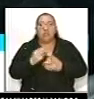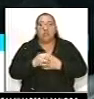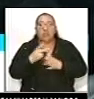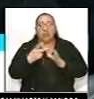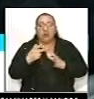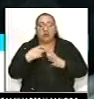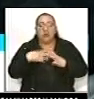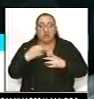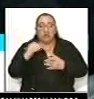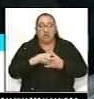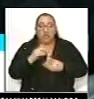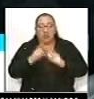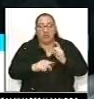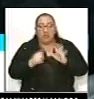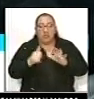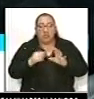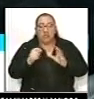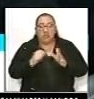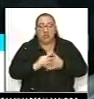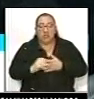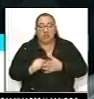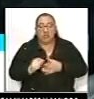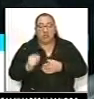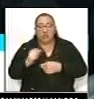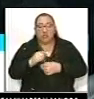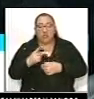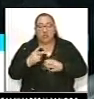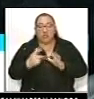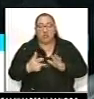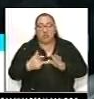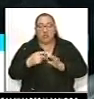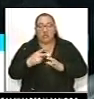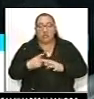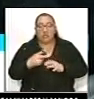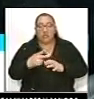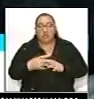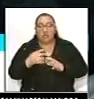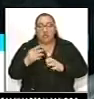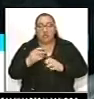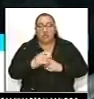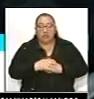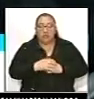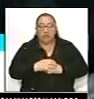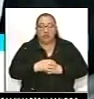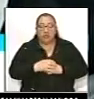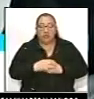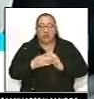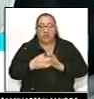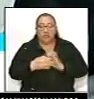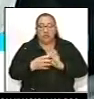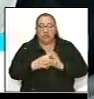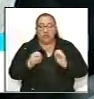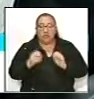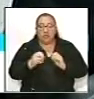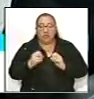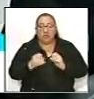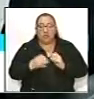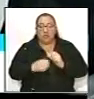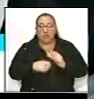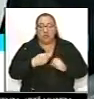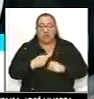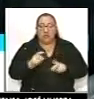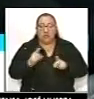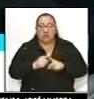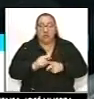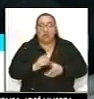dan por cada semestre, y para la 27277 se presentó cero. Y esto ya varios años.